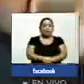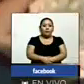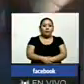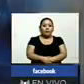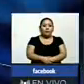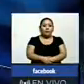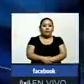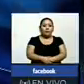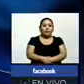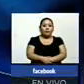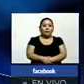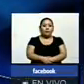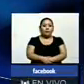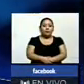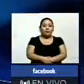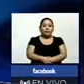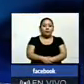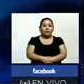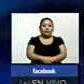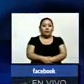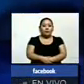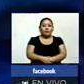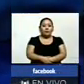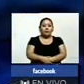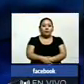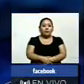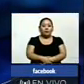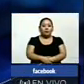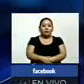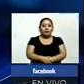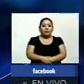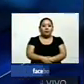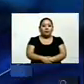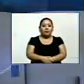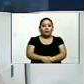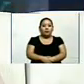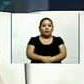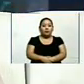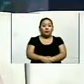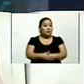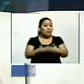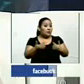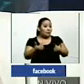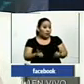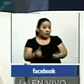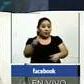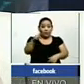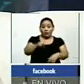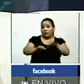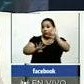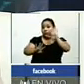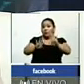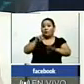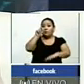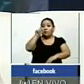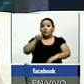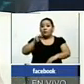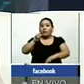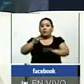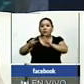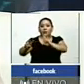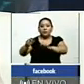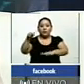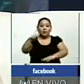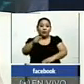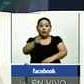Y Bien, y cuando son las 9:27, saludamos